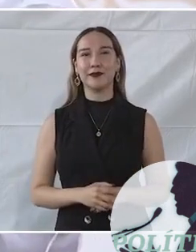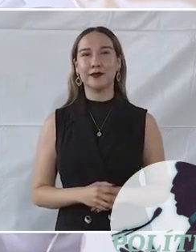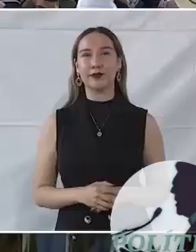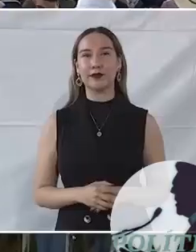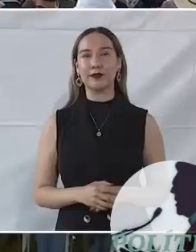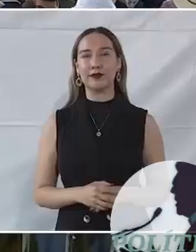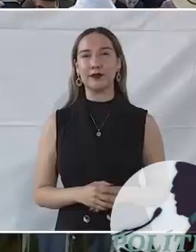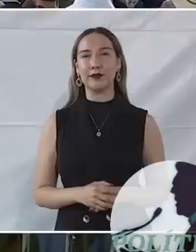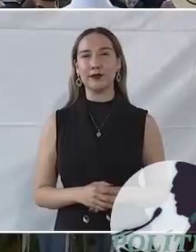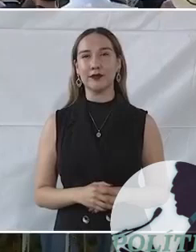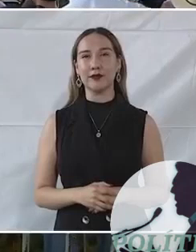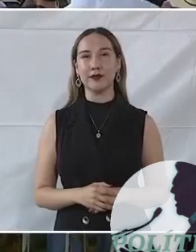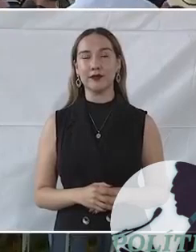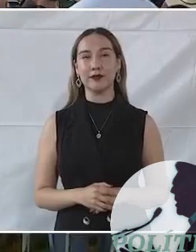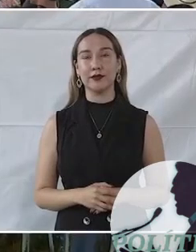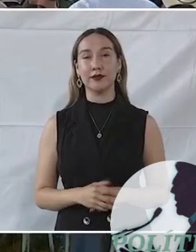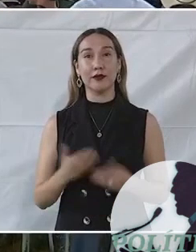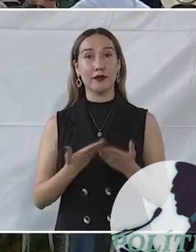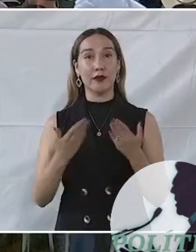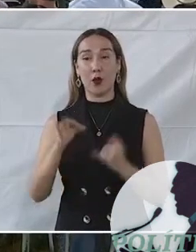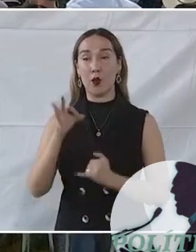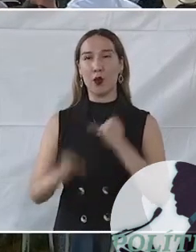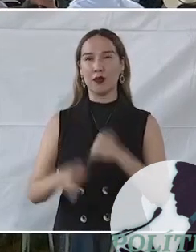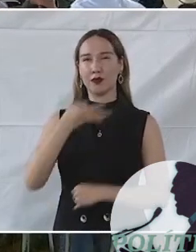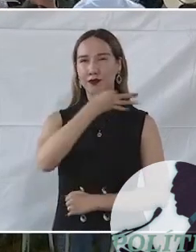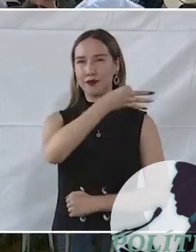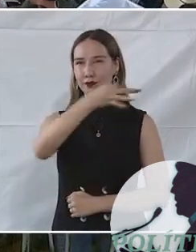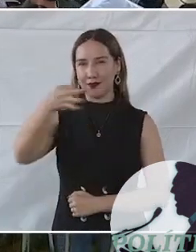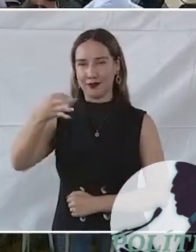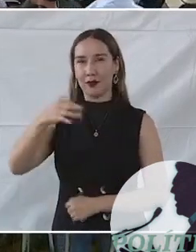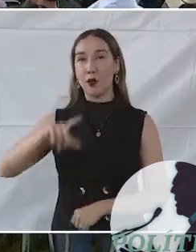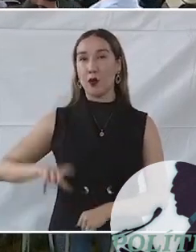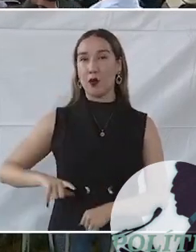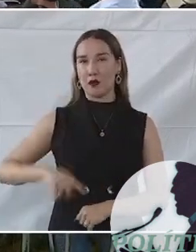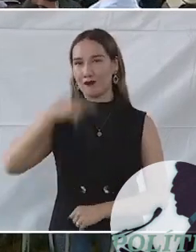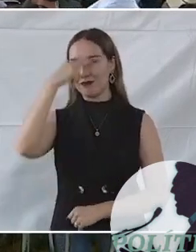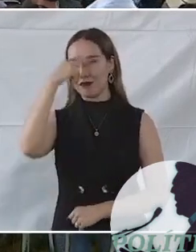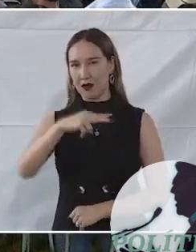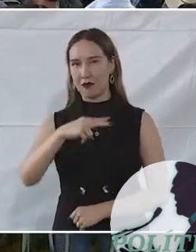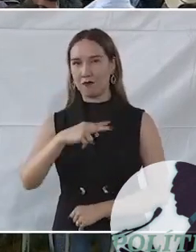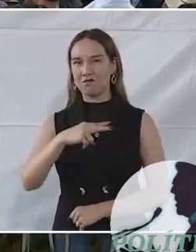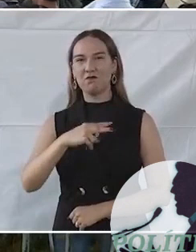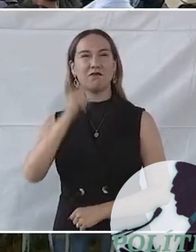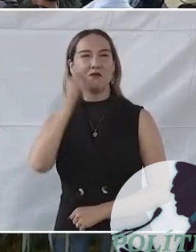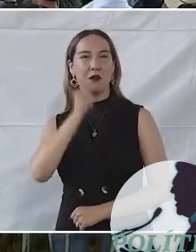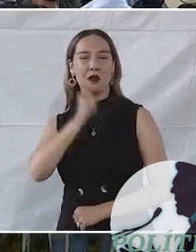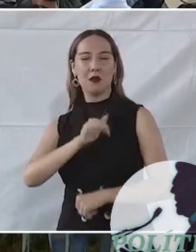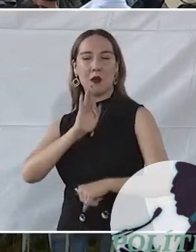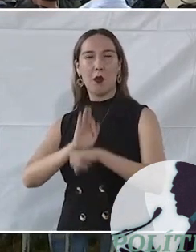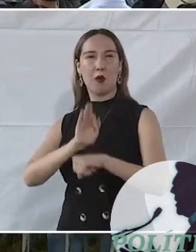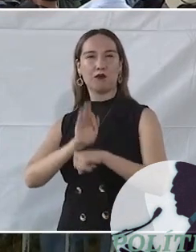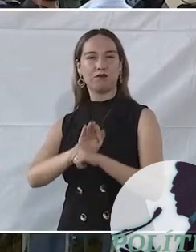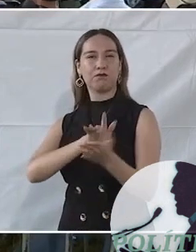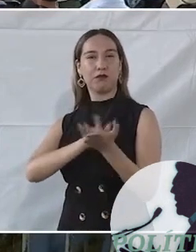Finalmente, quiero expresar que el Gobierno de México tiene nuestro respaldo incondicional. En este cambio que